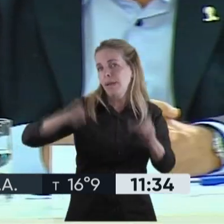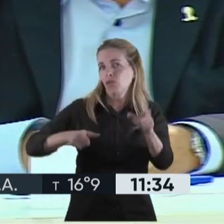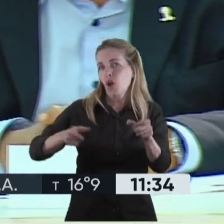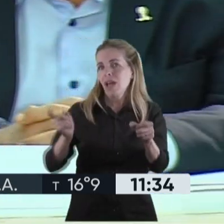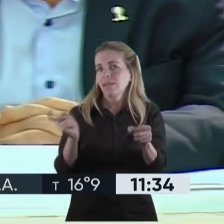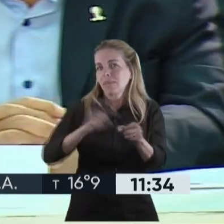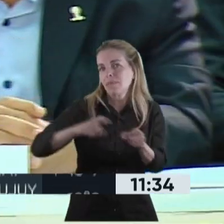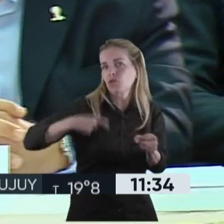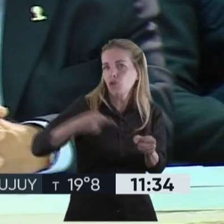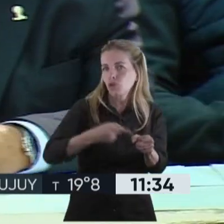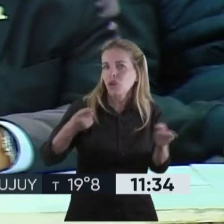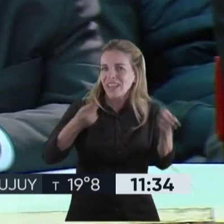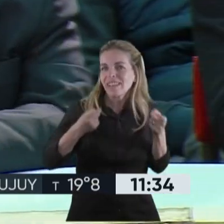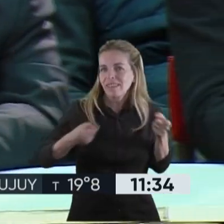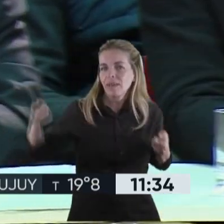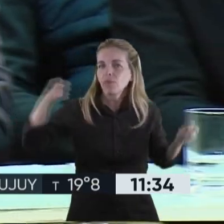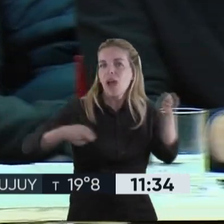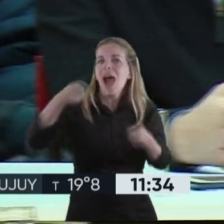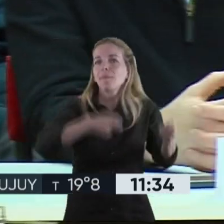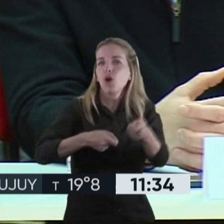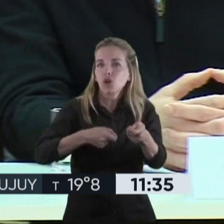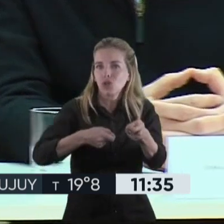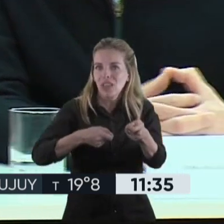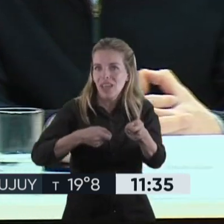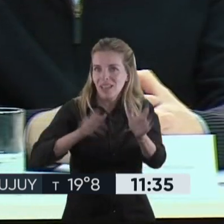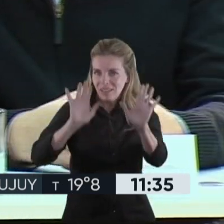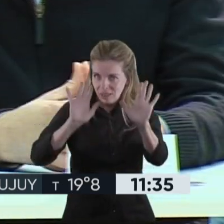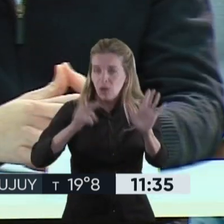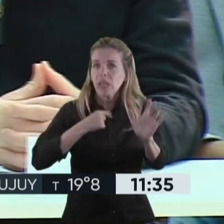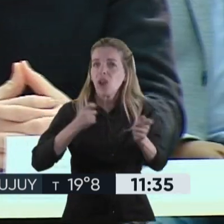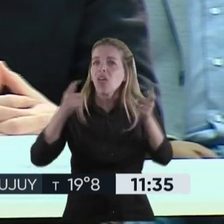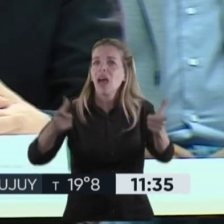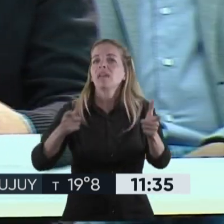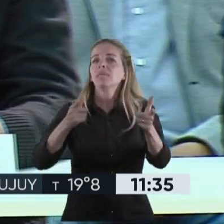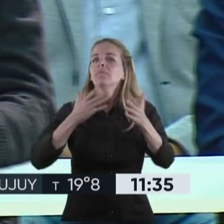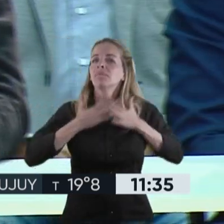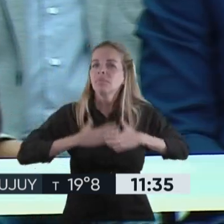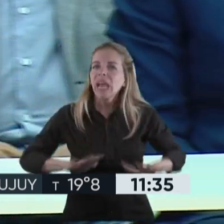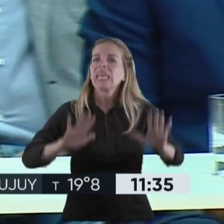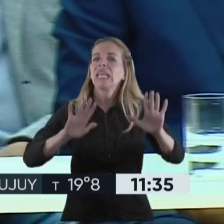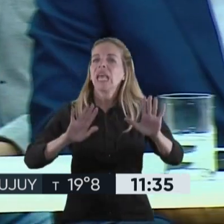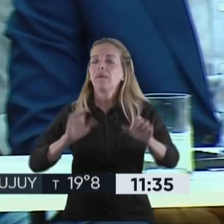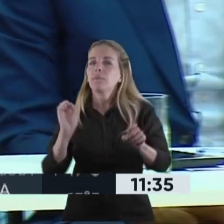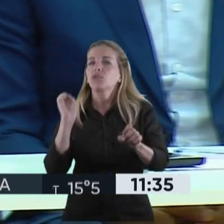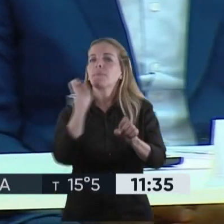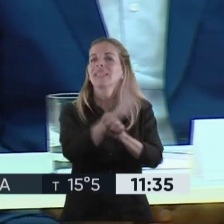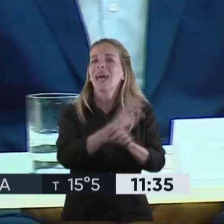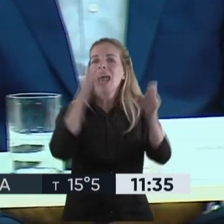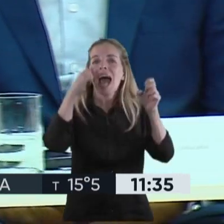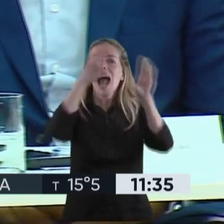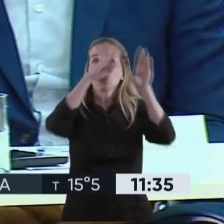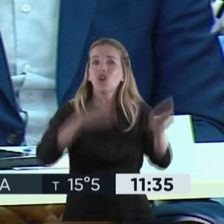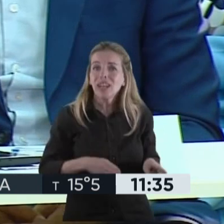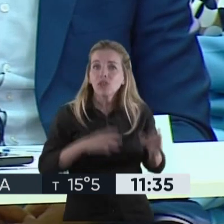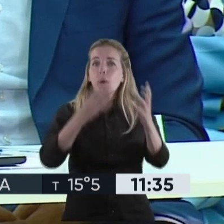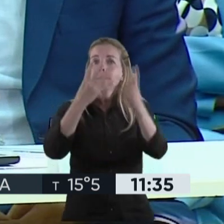para poder hacerlo. Y lo que les quiero dar es la tranquilidad de que vamos a mandar al Congreso una ley